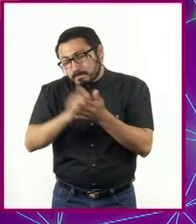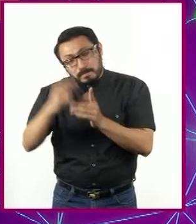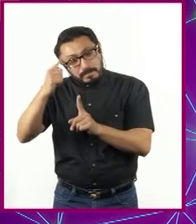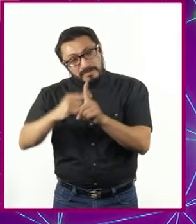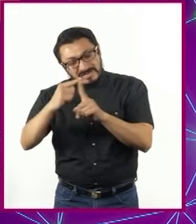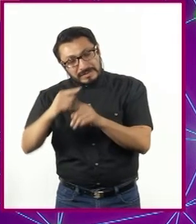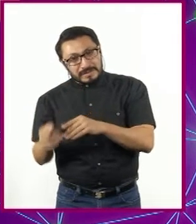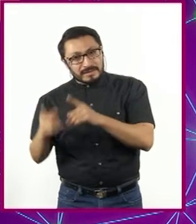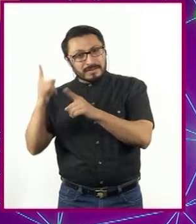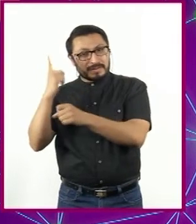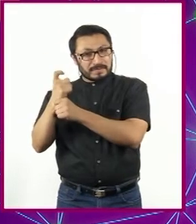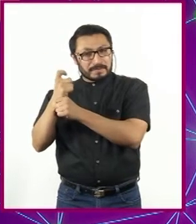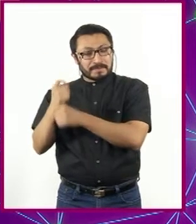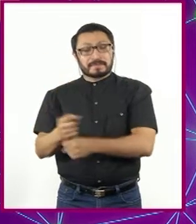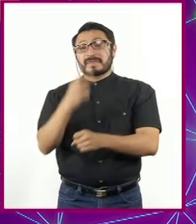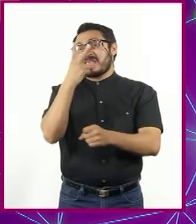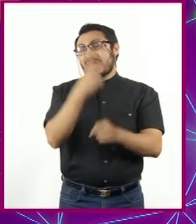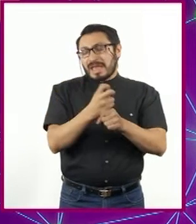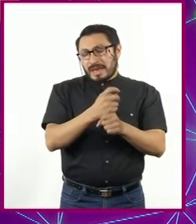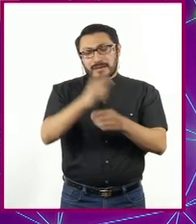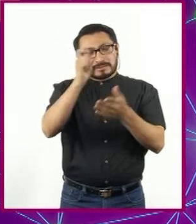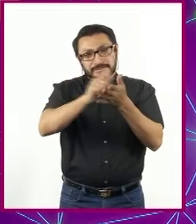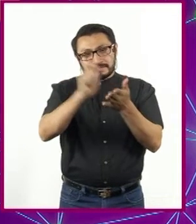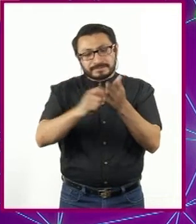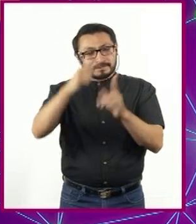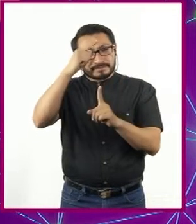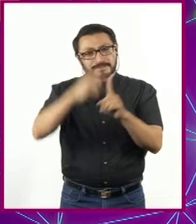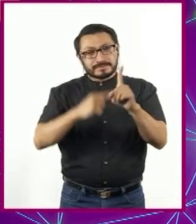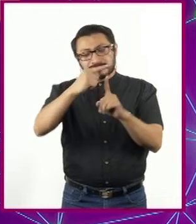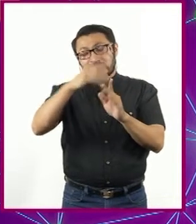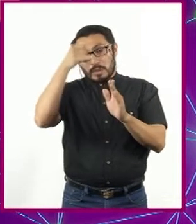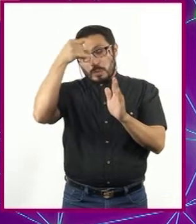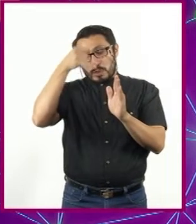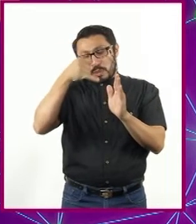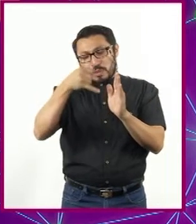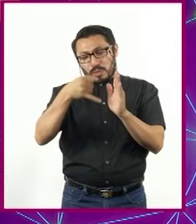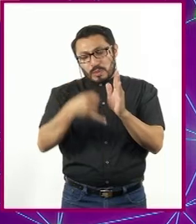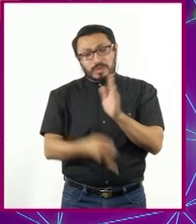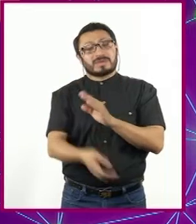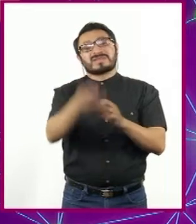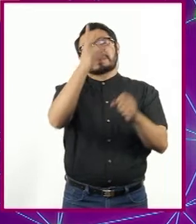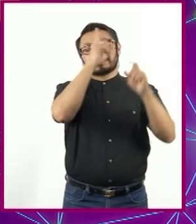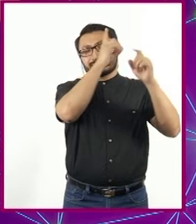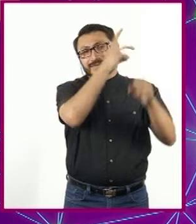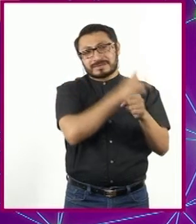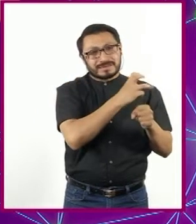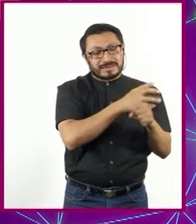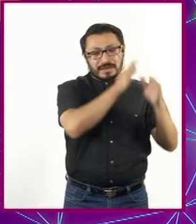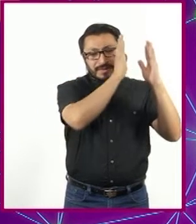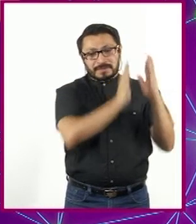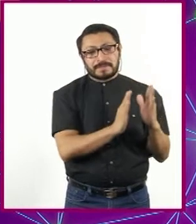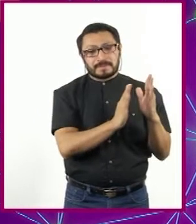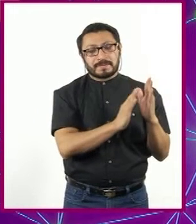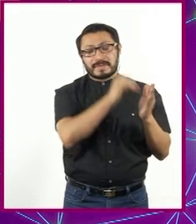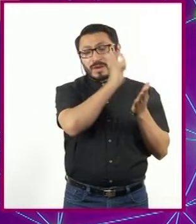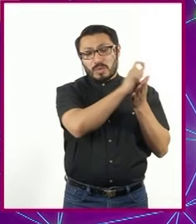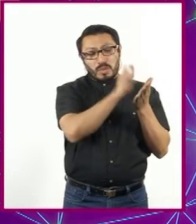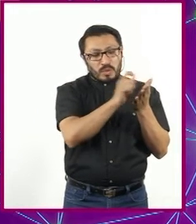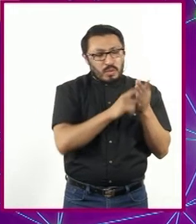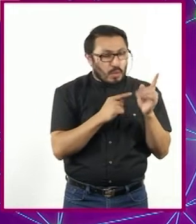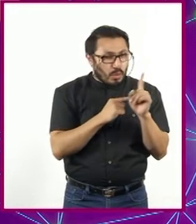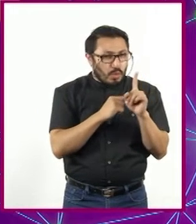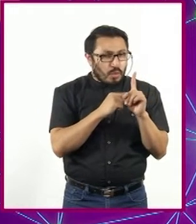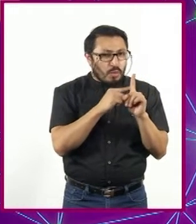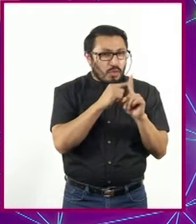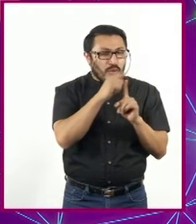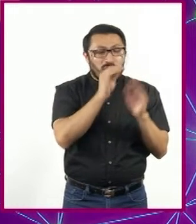segunda columna, el registro de las temperaturas que descendieron. Y en la tercera columna, el registro de las